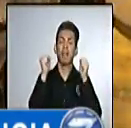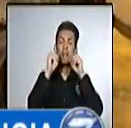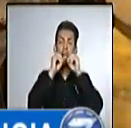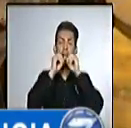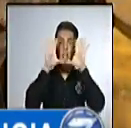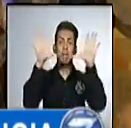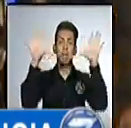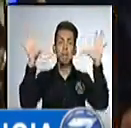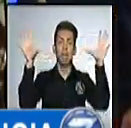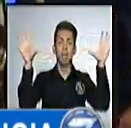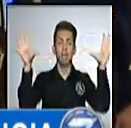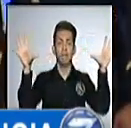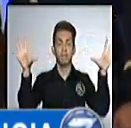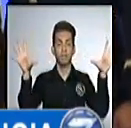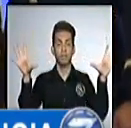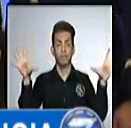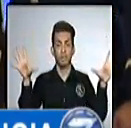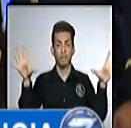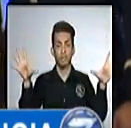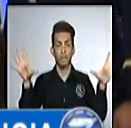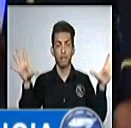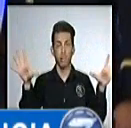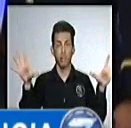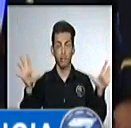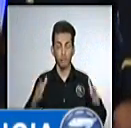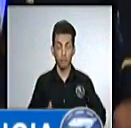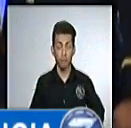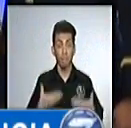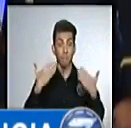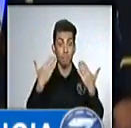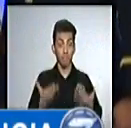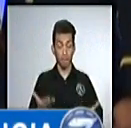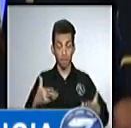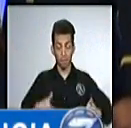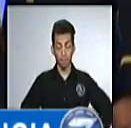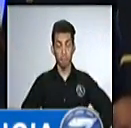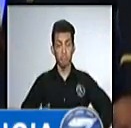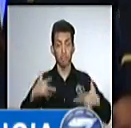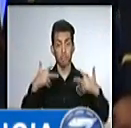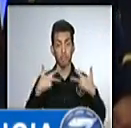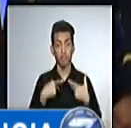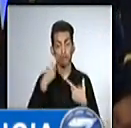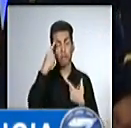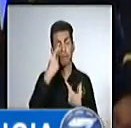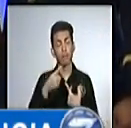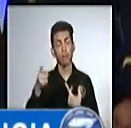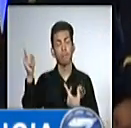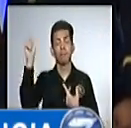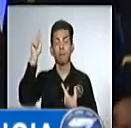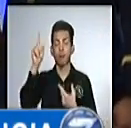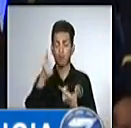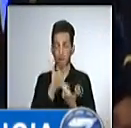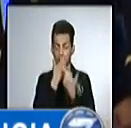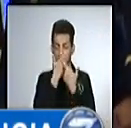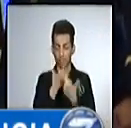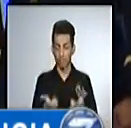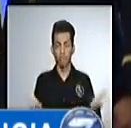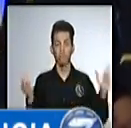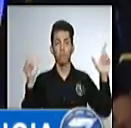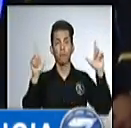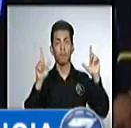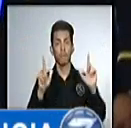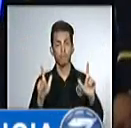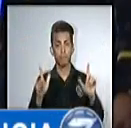países, que los cielos sean abiertos para los centroamericanos, que podamos trasladar un sin más limitación